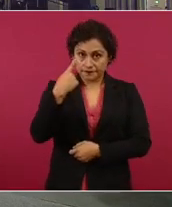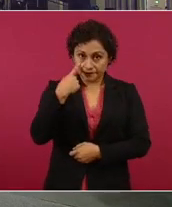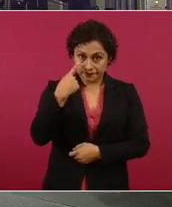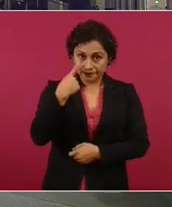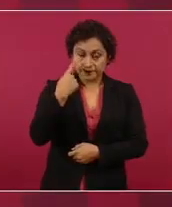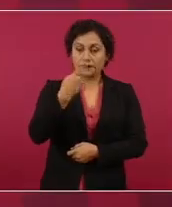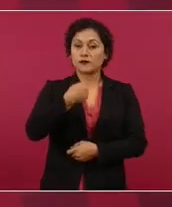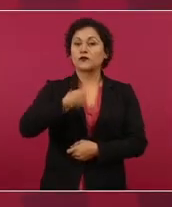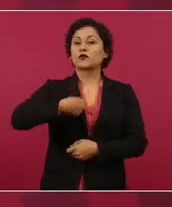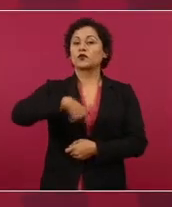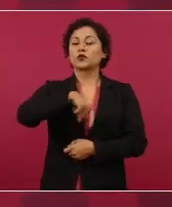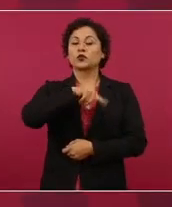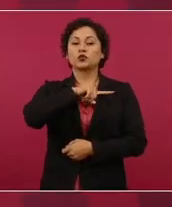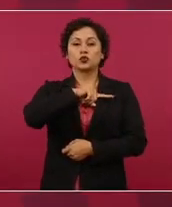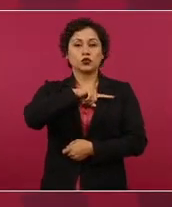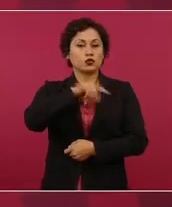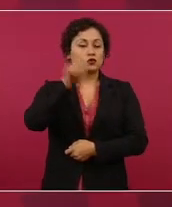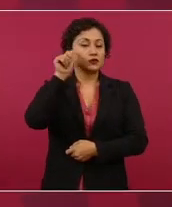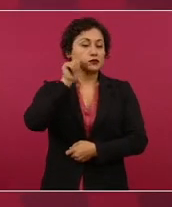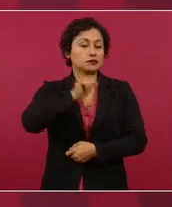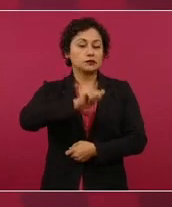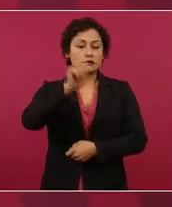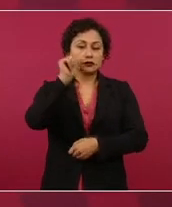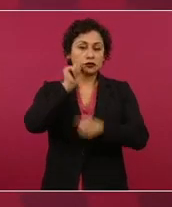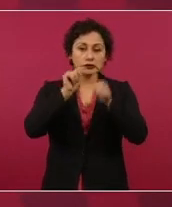tiempo estamos sobre esto.